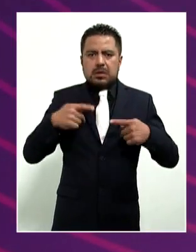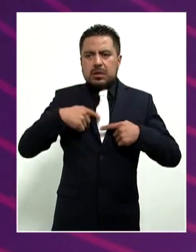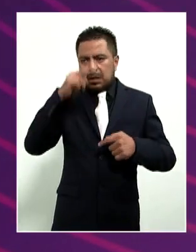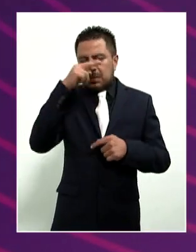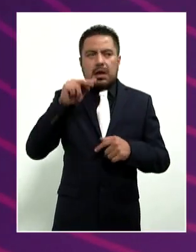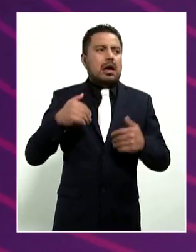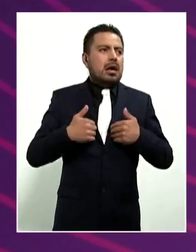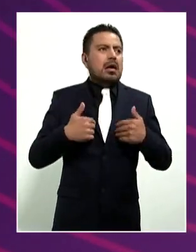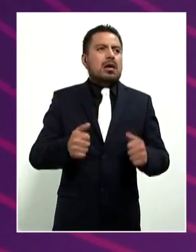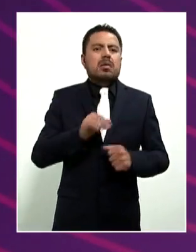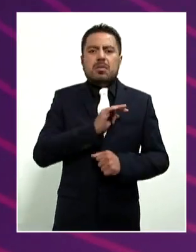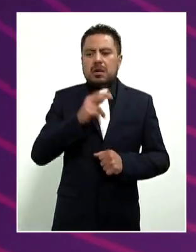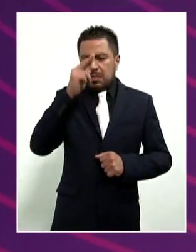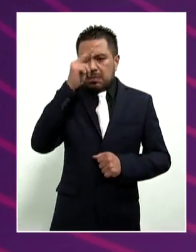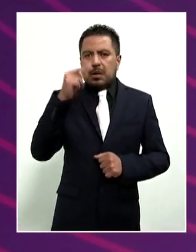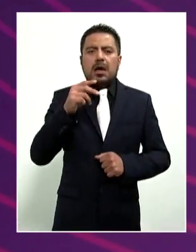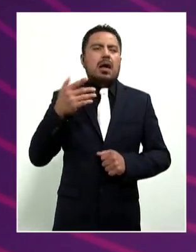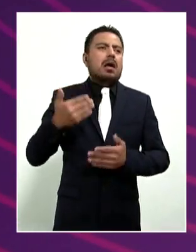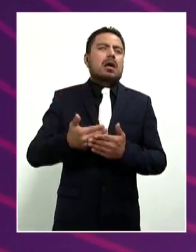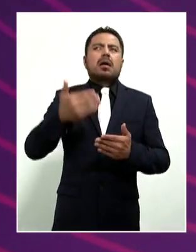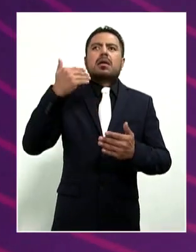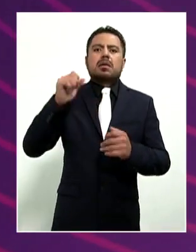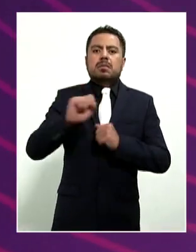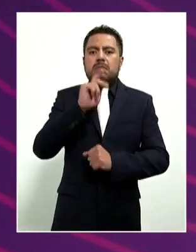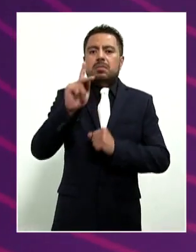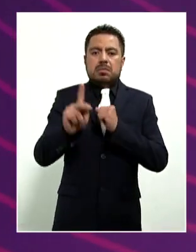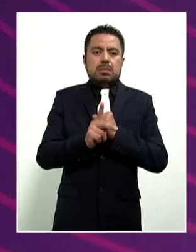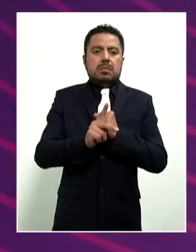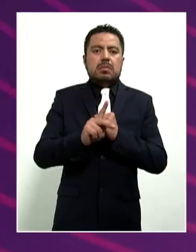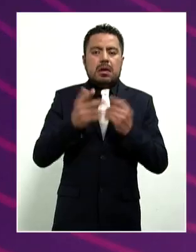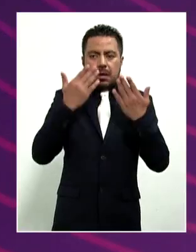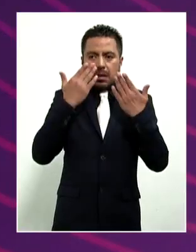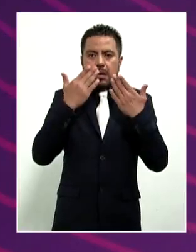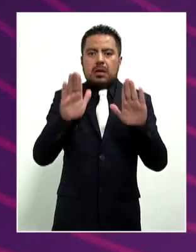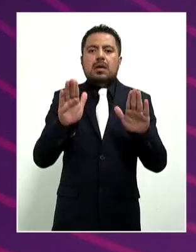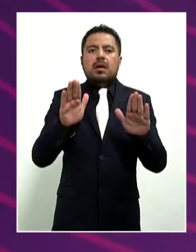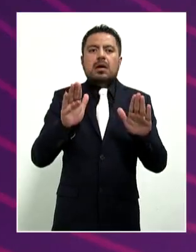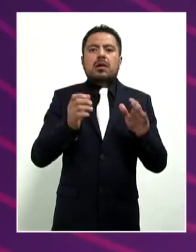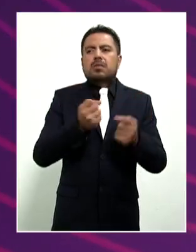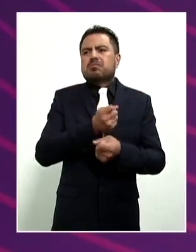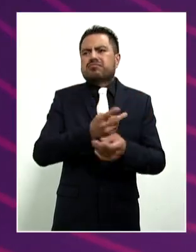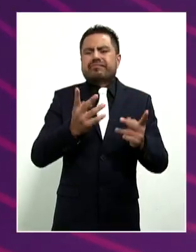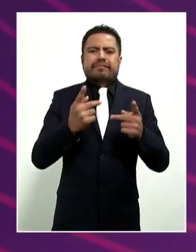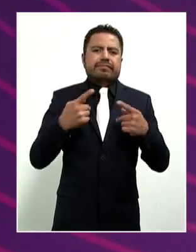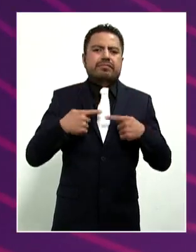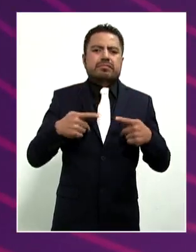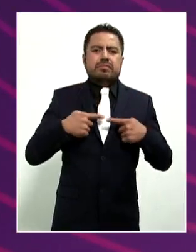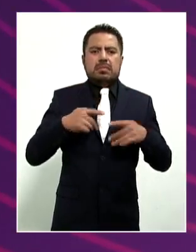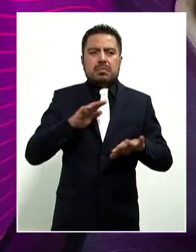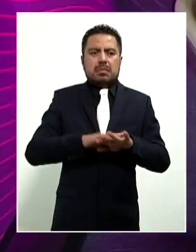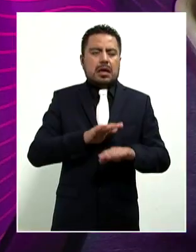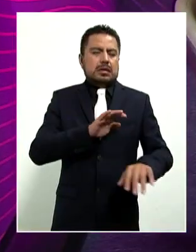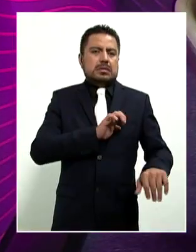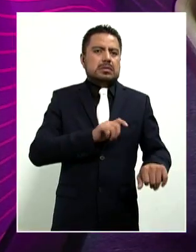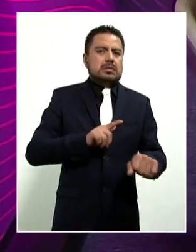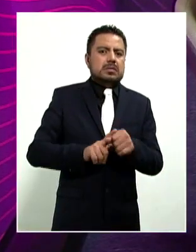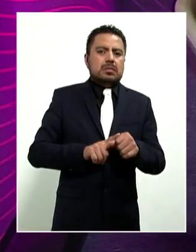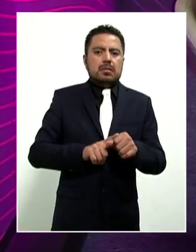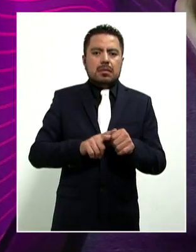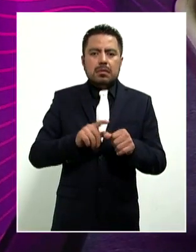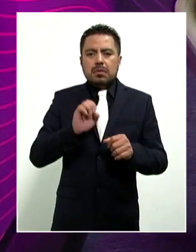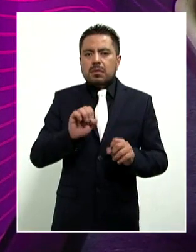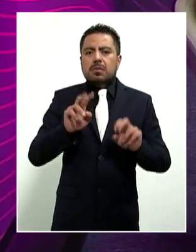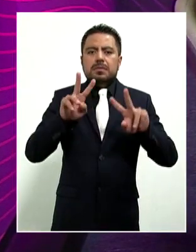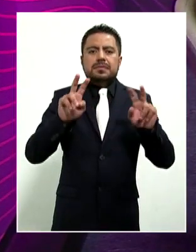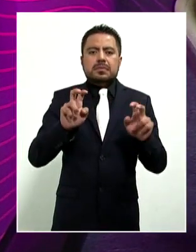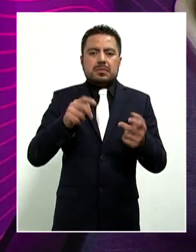entienden que México fue un país que en el pasado abrió las puertas a muchas personas en momentos muy específicos, o que el